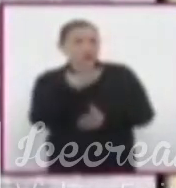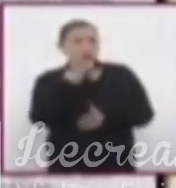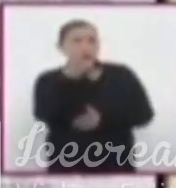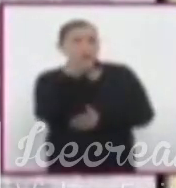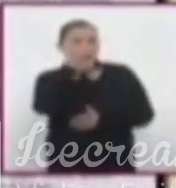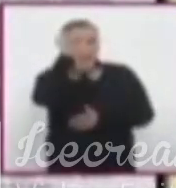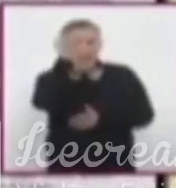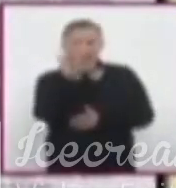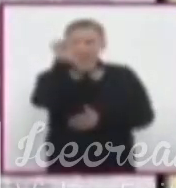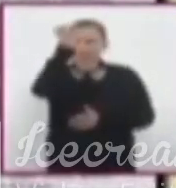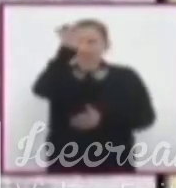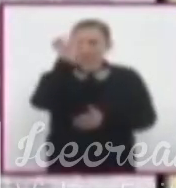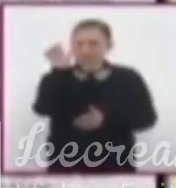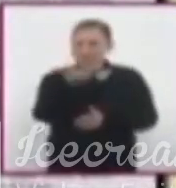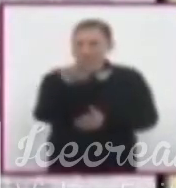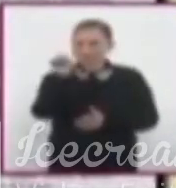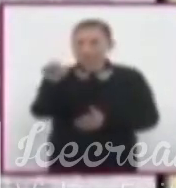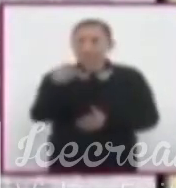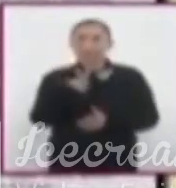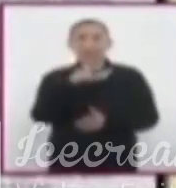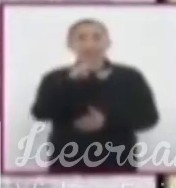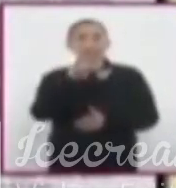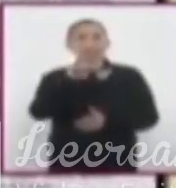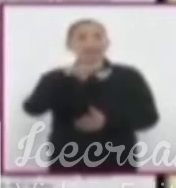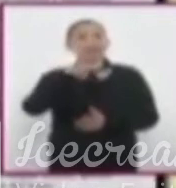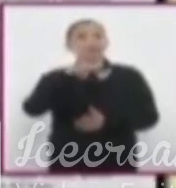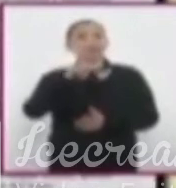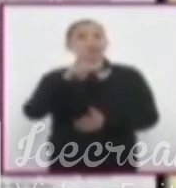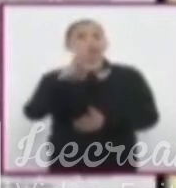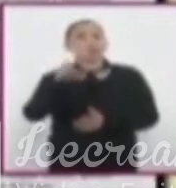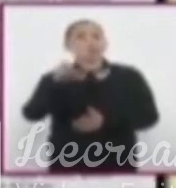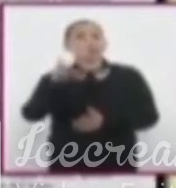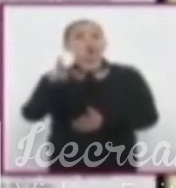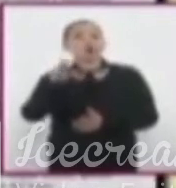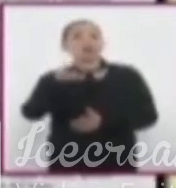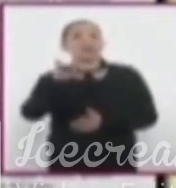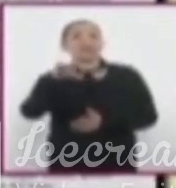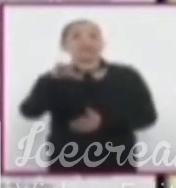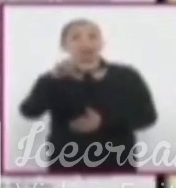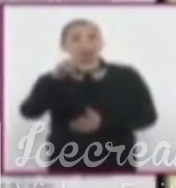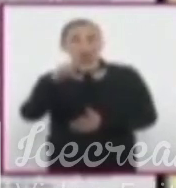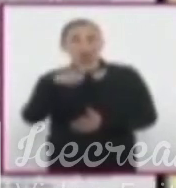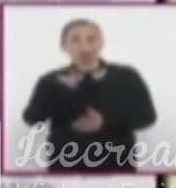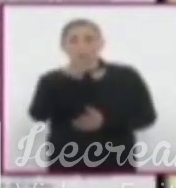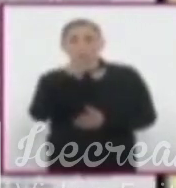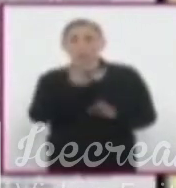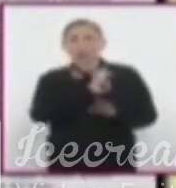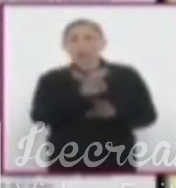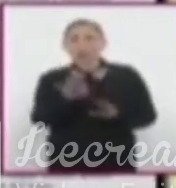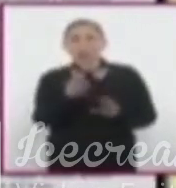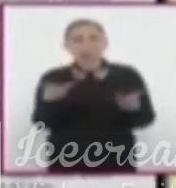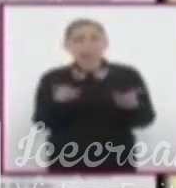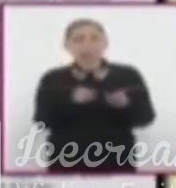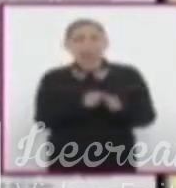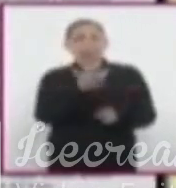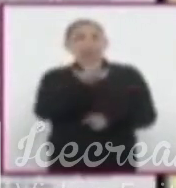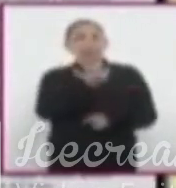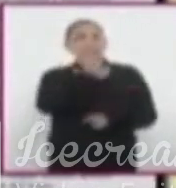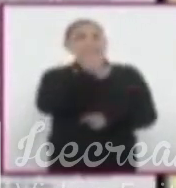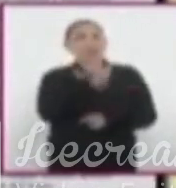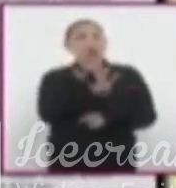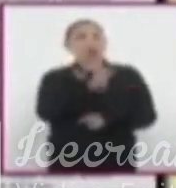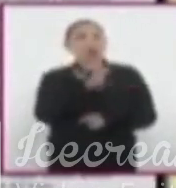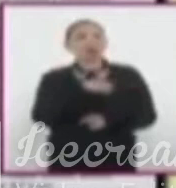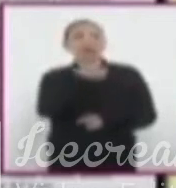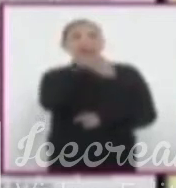este símbolo, que se lee tanto por ciento. El título del artículo puede escribirse: 34 de